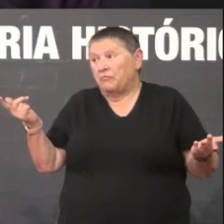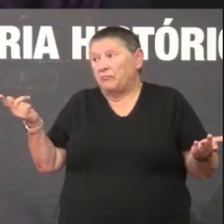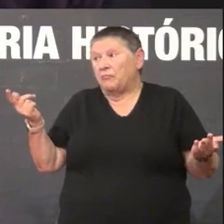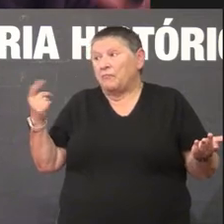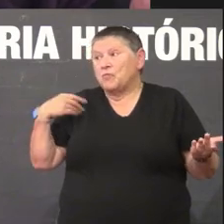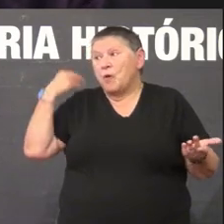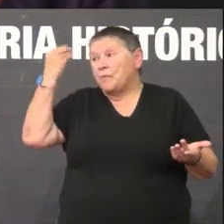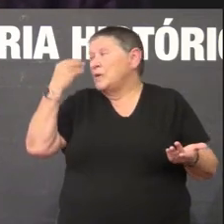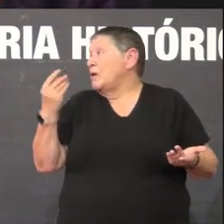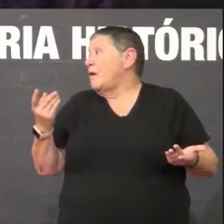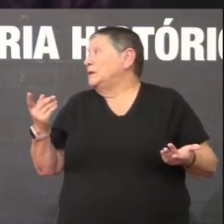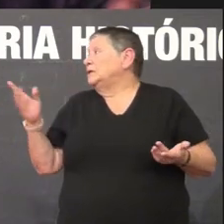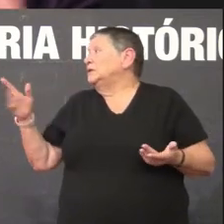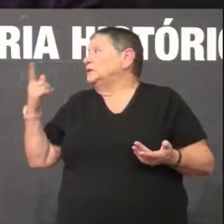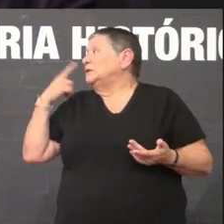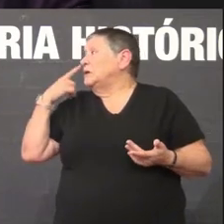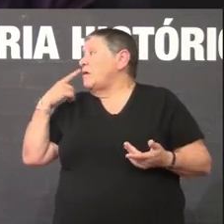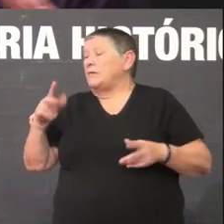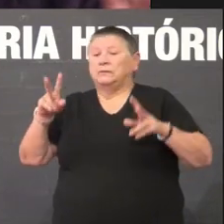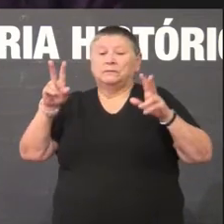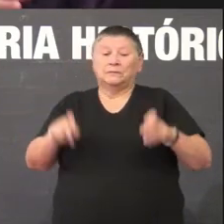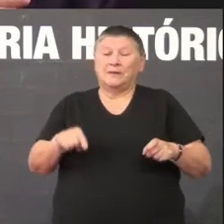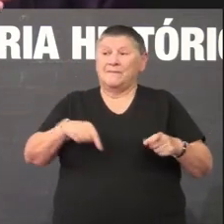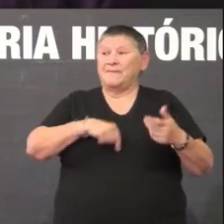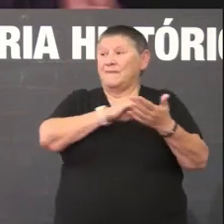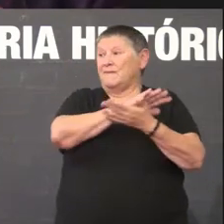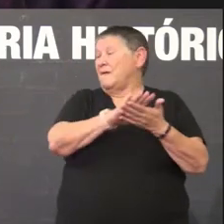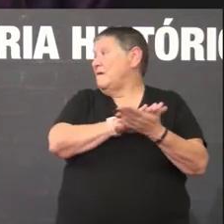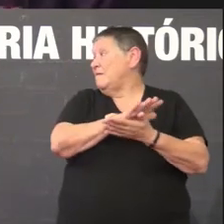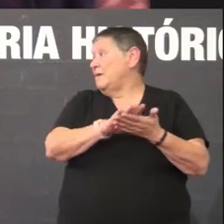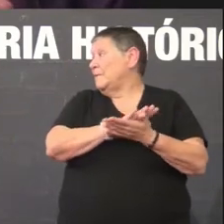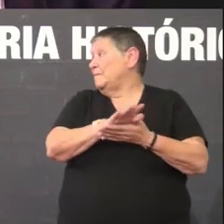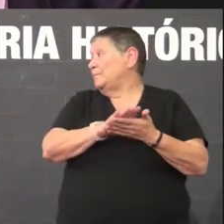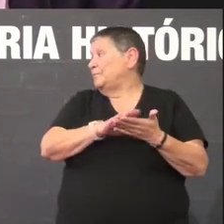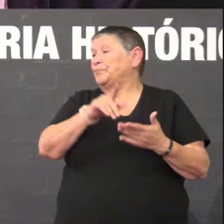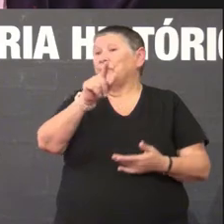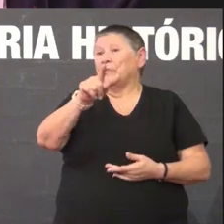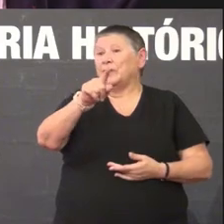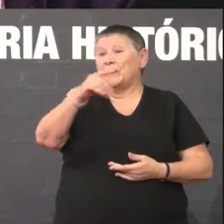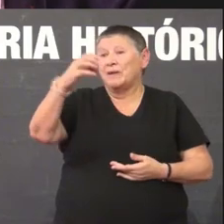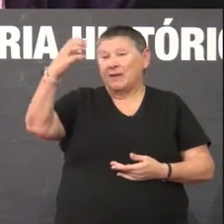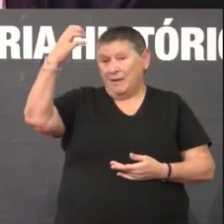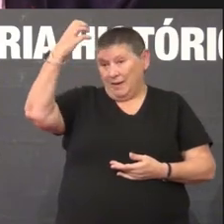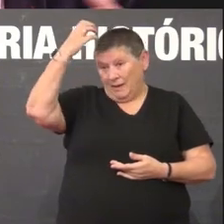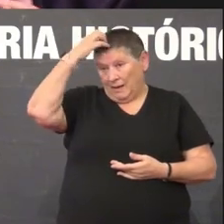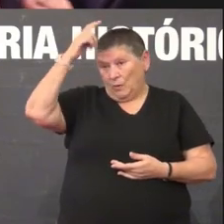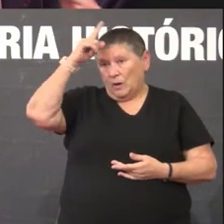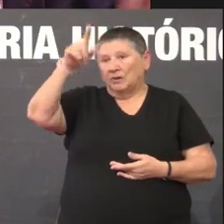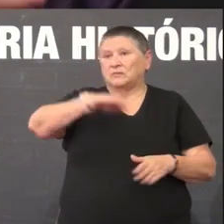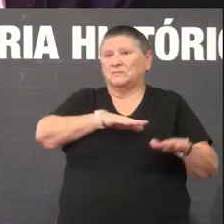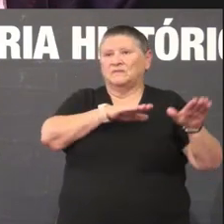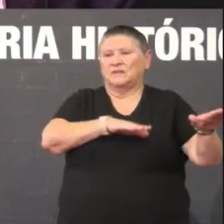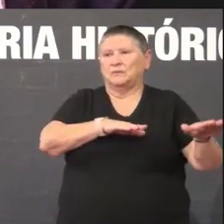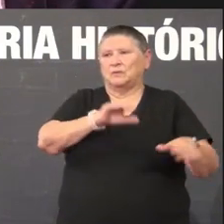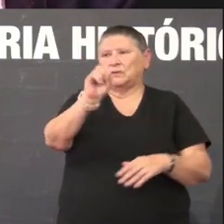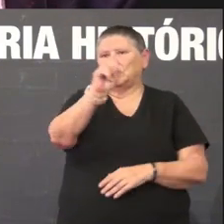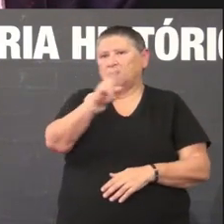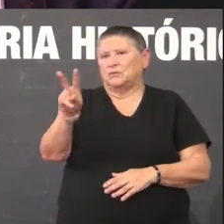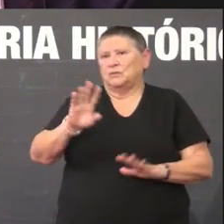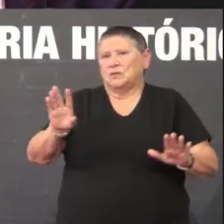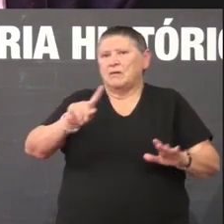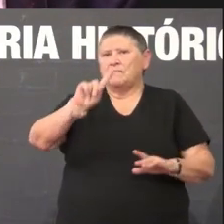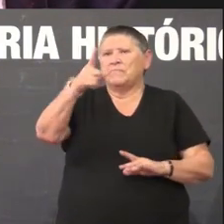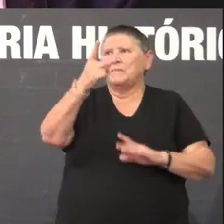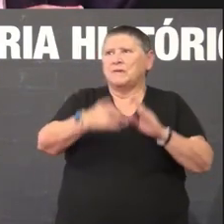poco conspirativo. Del tema que estamos hablando hay una cosa clara, y es que el rey estaba del lado, digamos, de Estados Unidos. La primera visita que hace el